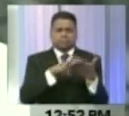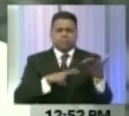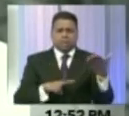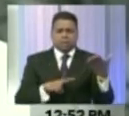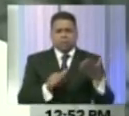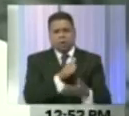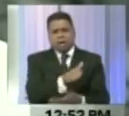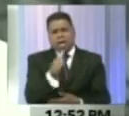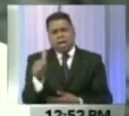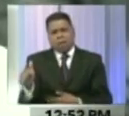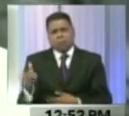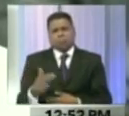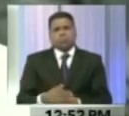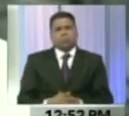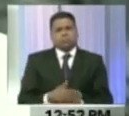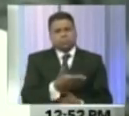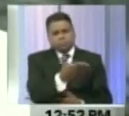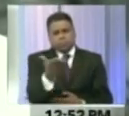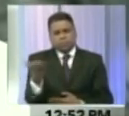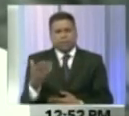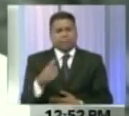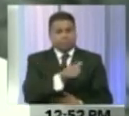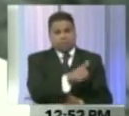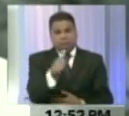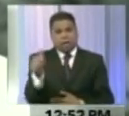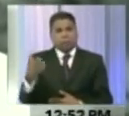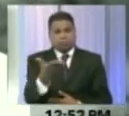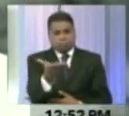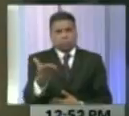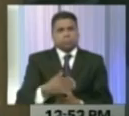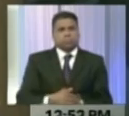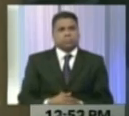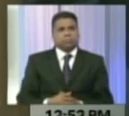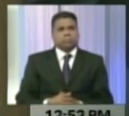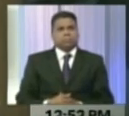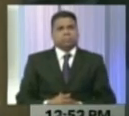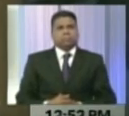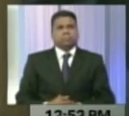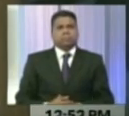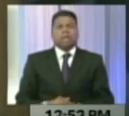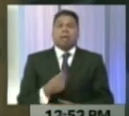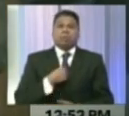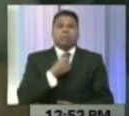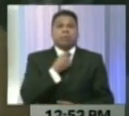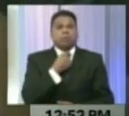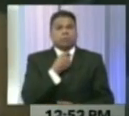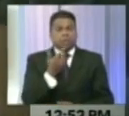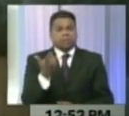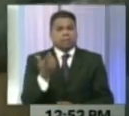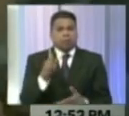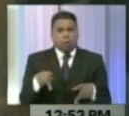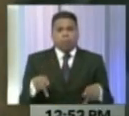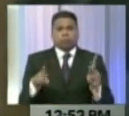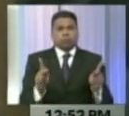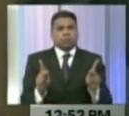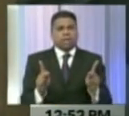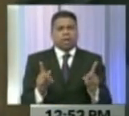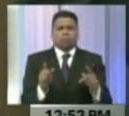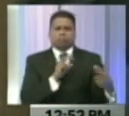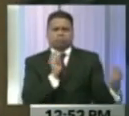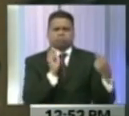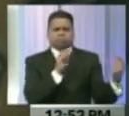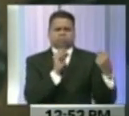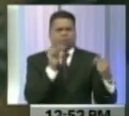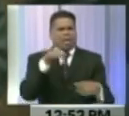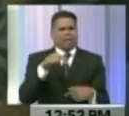ustedes. De cada uno. Y me gustaría tener la oportunidad, no de debatirla en